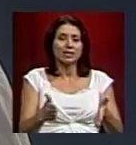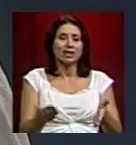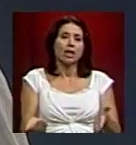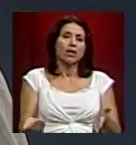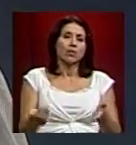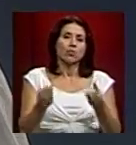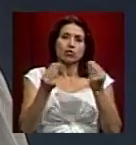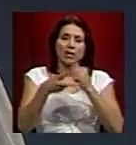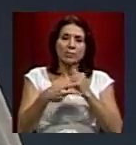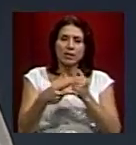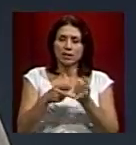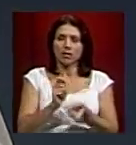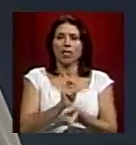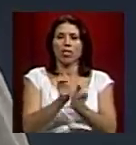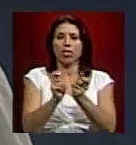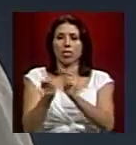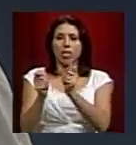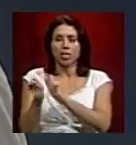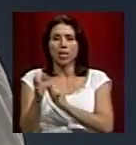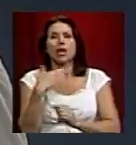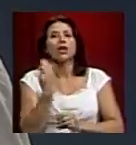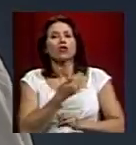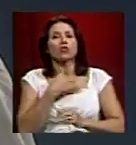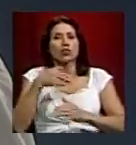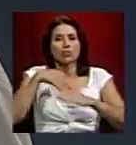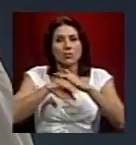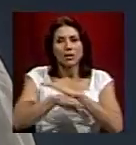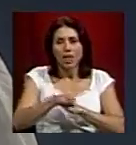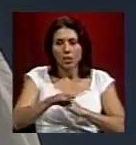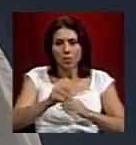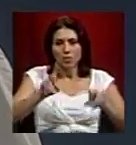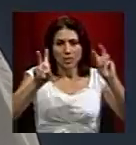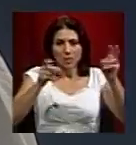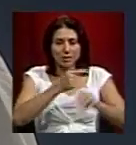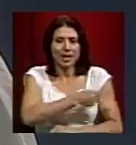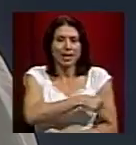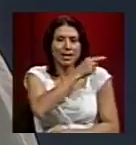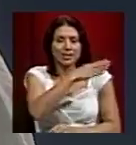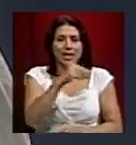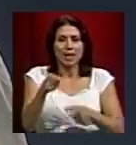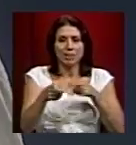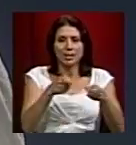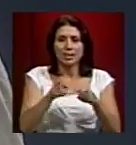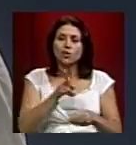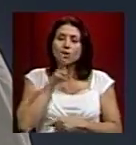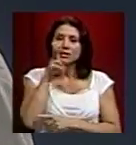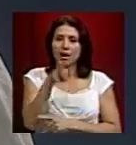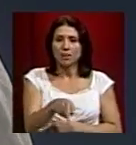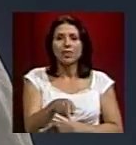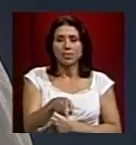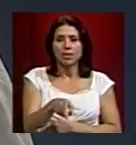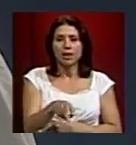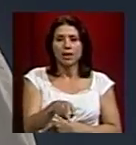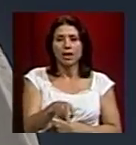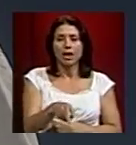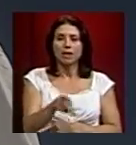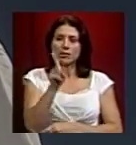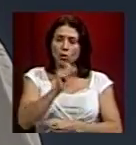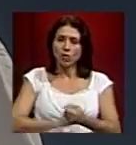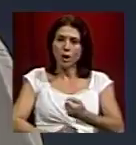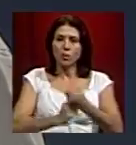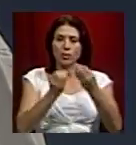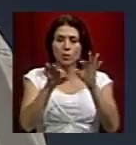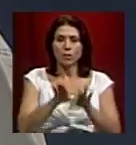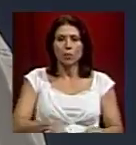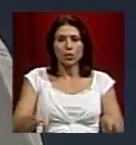reconvertido muchas veces y nos hemos metido en temas de gerencia y de administración que realmente han sido un aporte pues muy